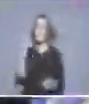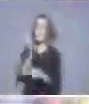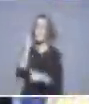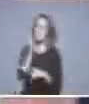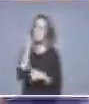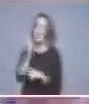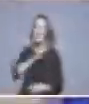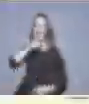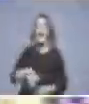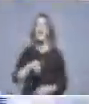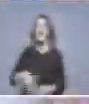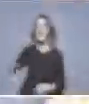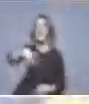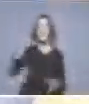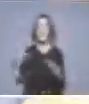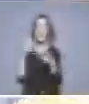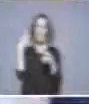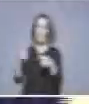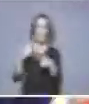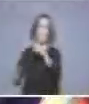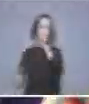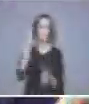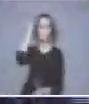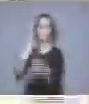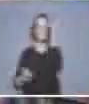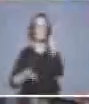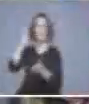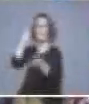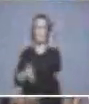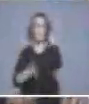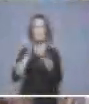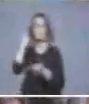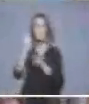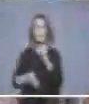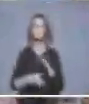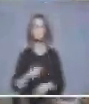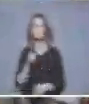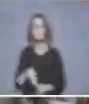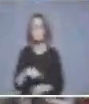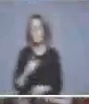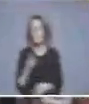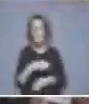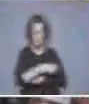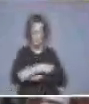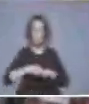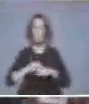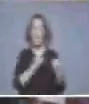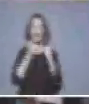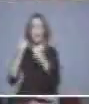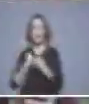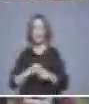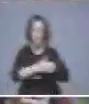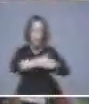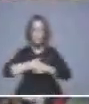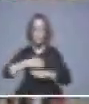caña a toda esta banda de grandes ladrones. La comunidad portuaria se carga la cosa,